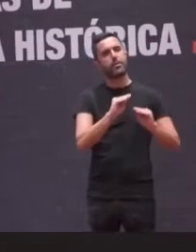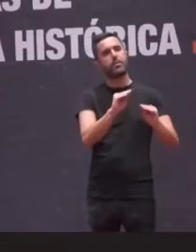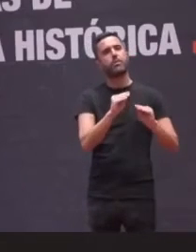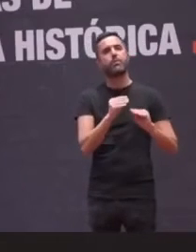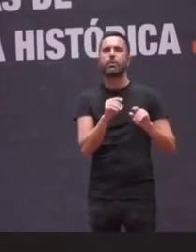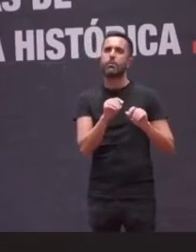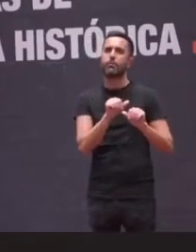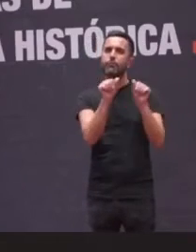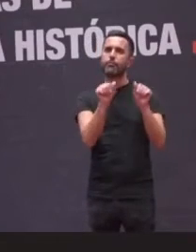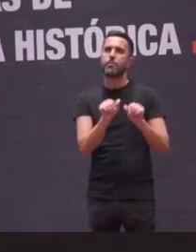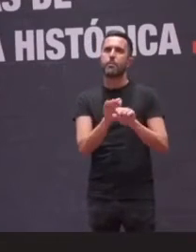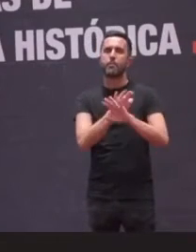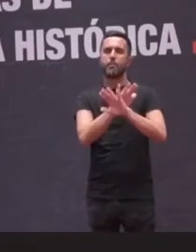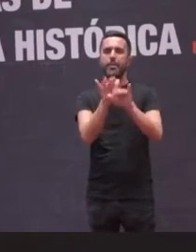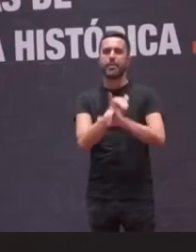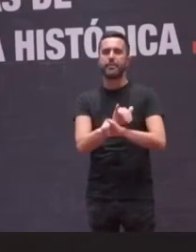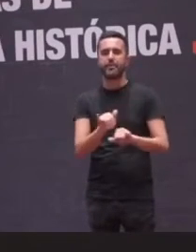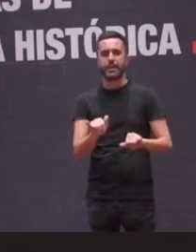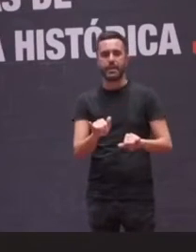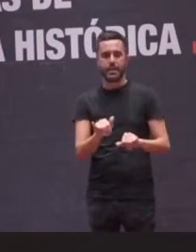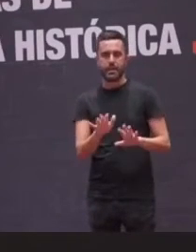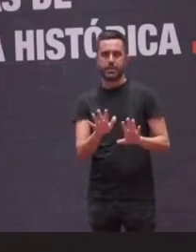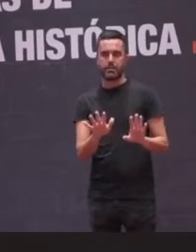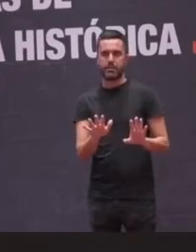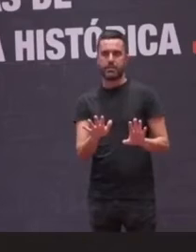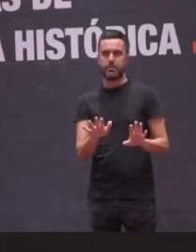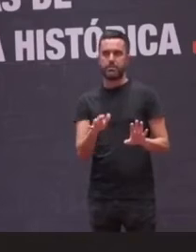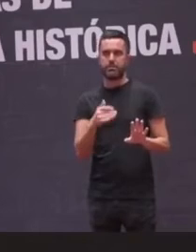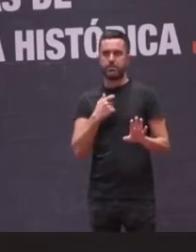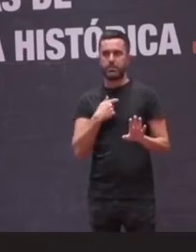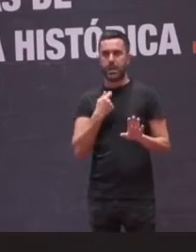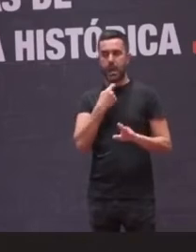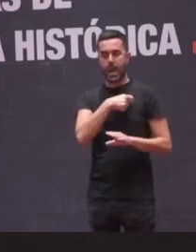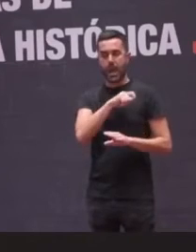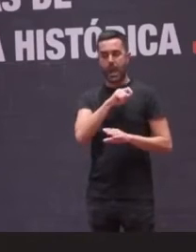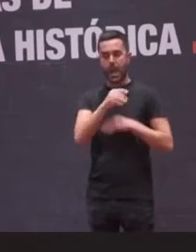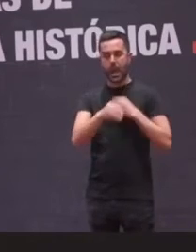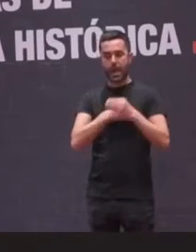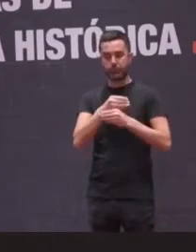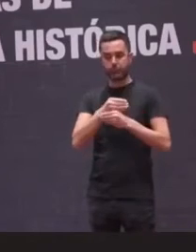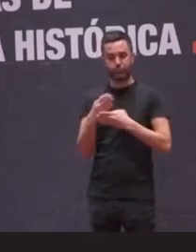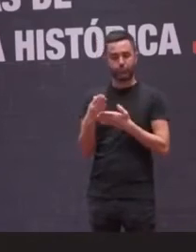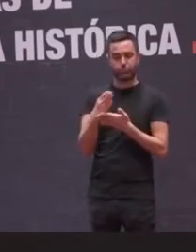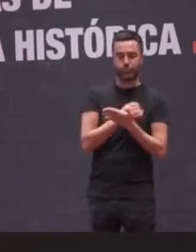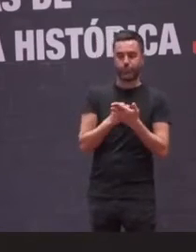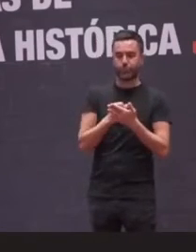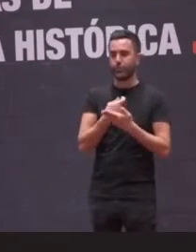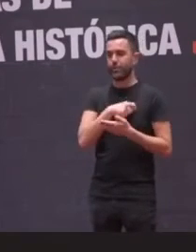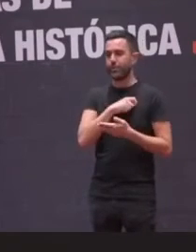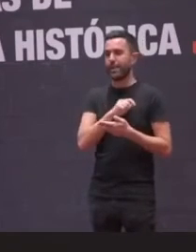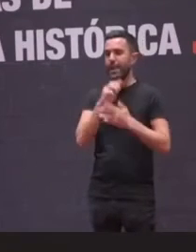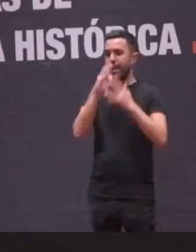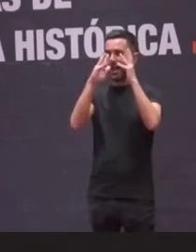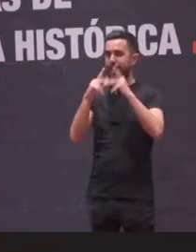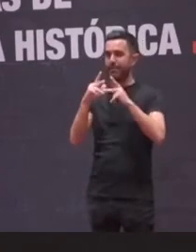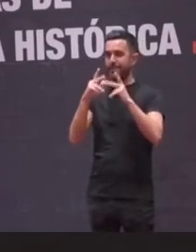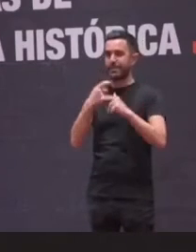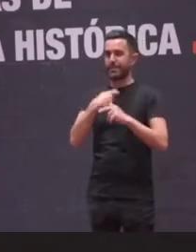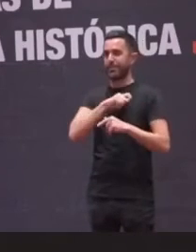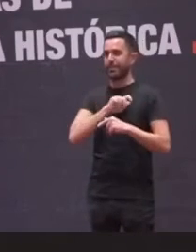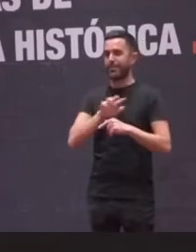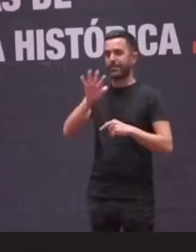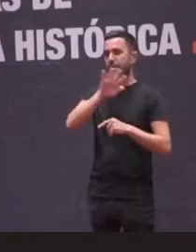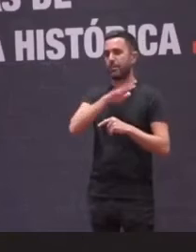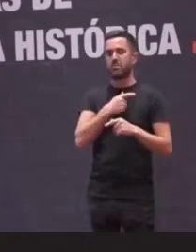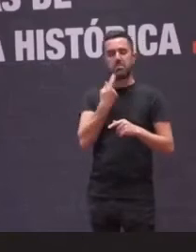pacífica. Todos os actos que veu realizando o Estado, a administración, conducen a que recoñecía a